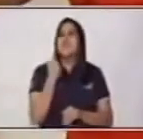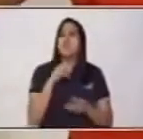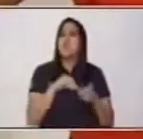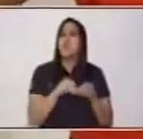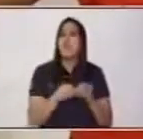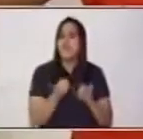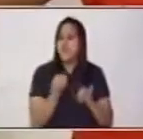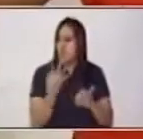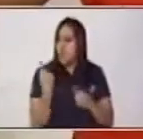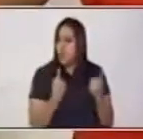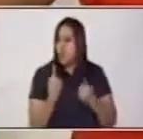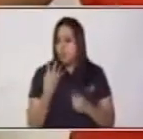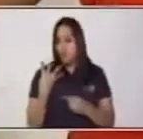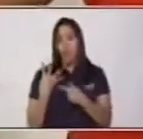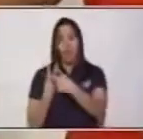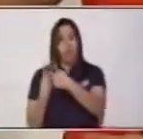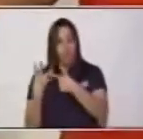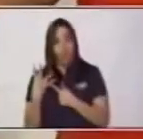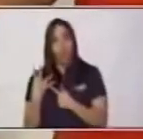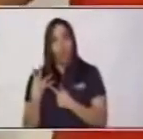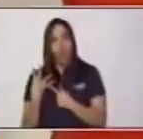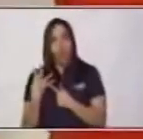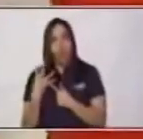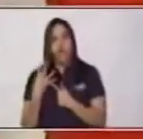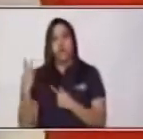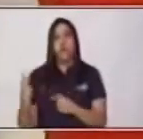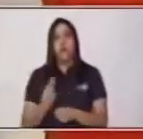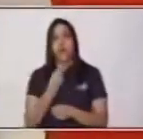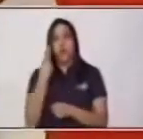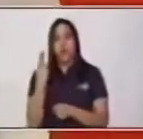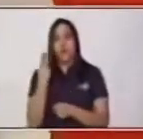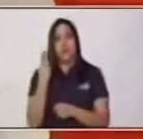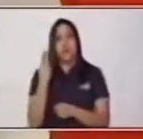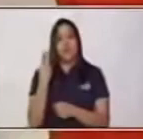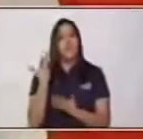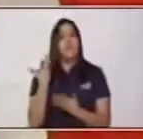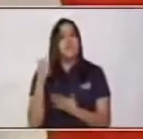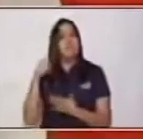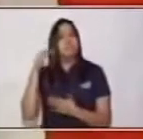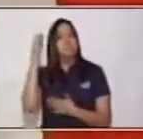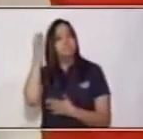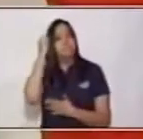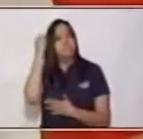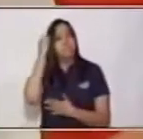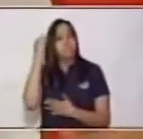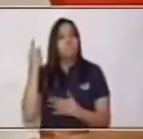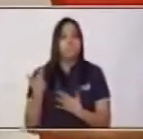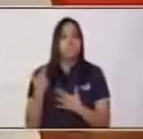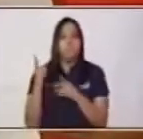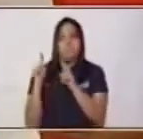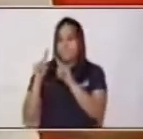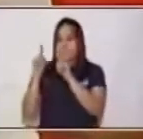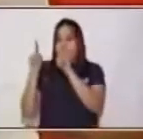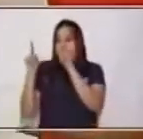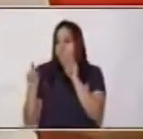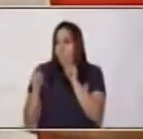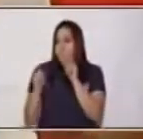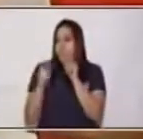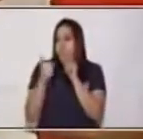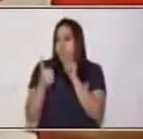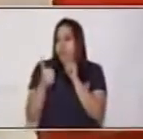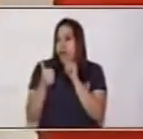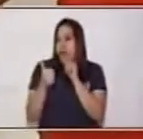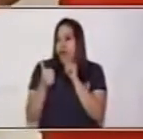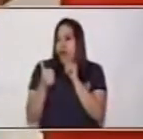cuadrado. Elevemos al cuadrado. Imaginemos encerrar a 4a